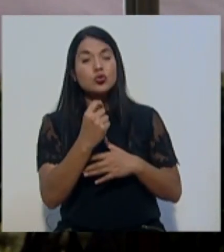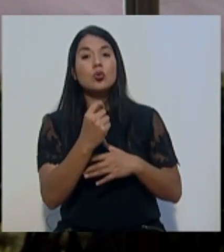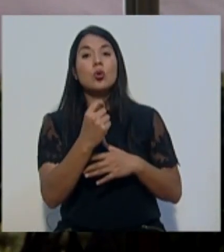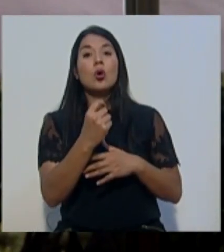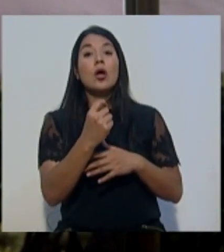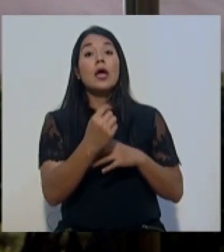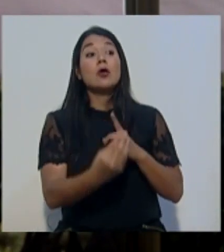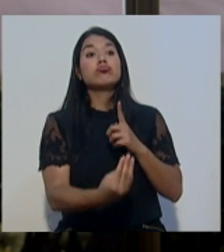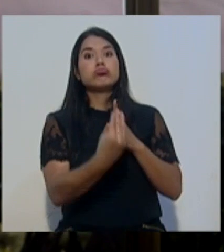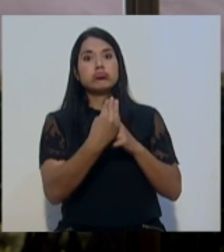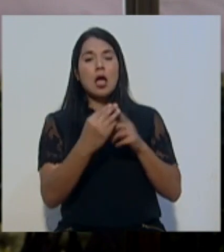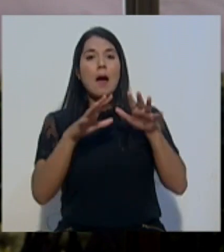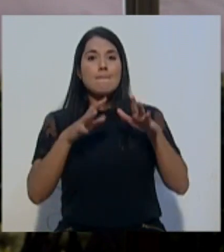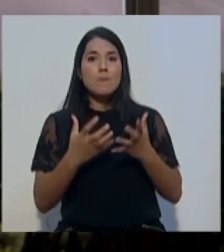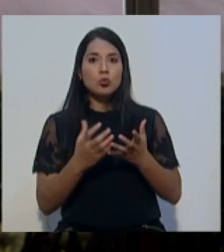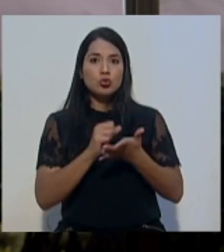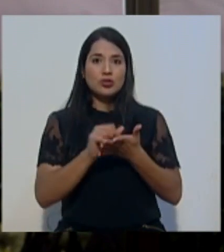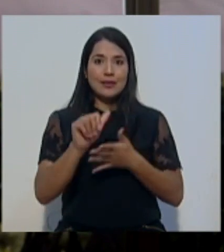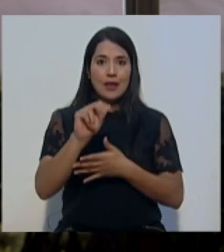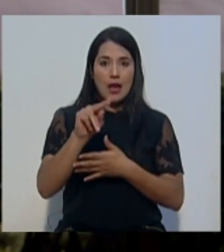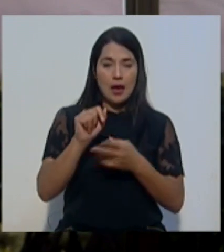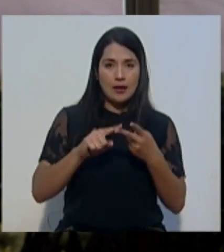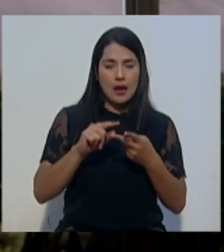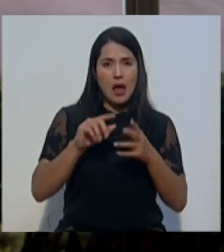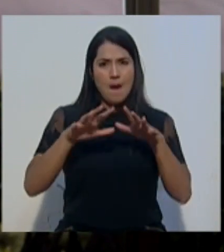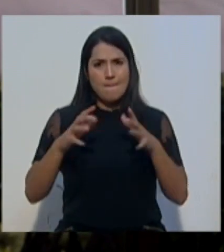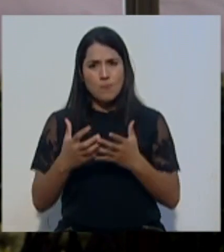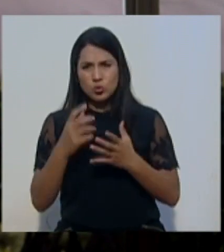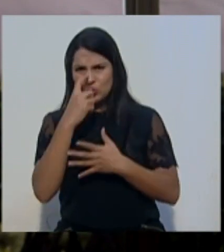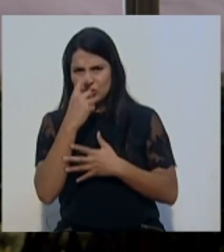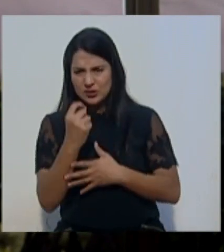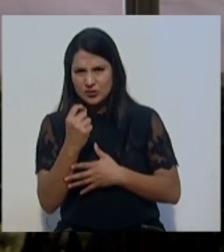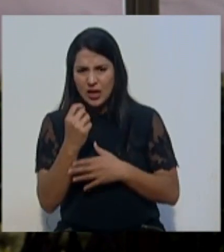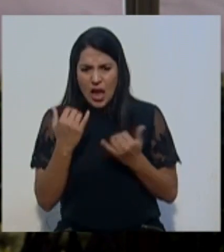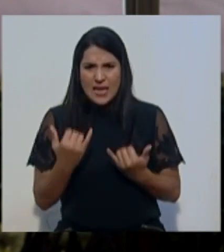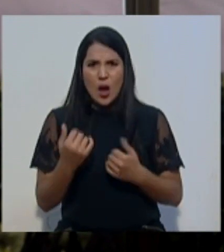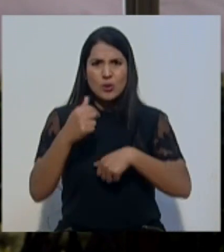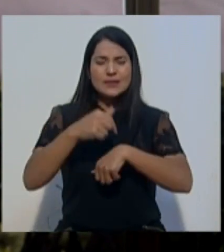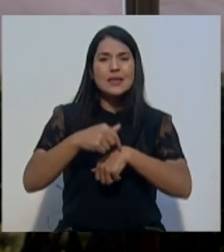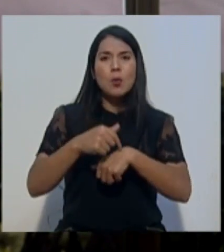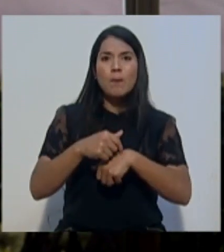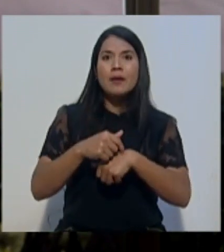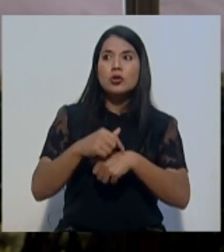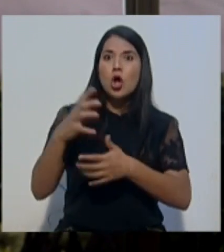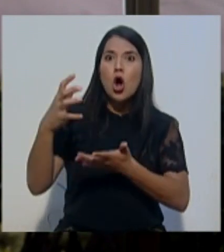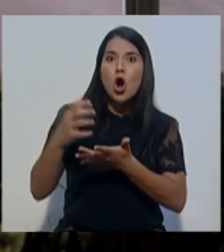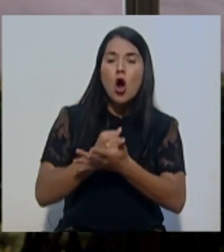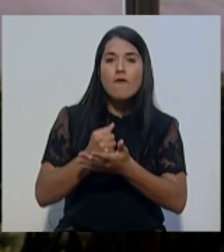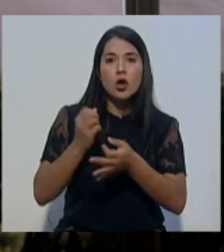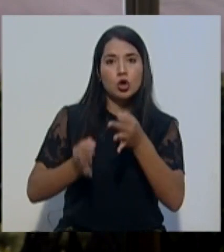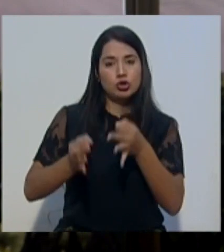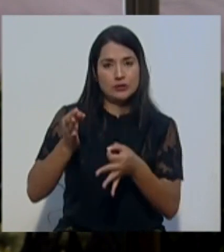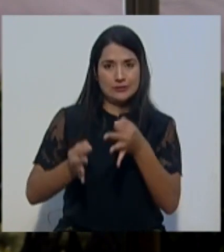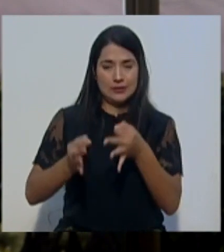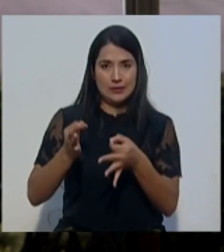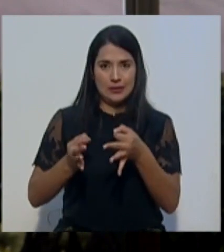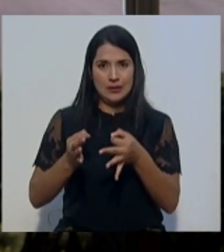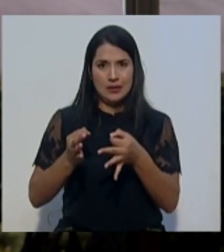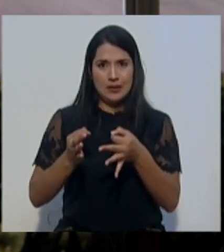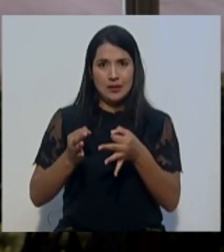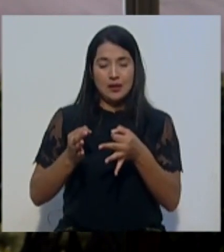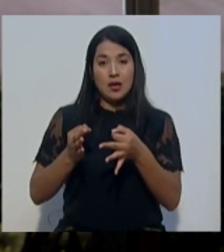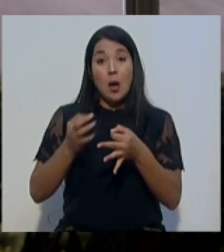Santana, a Mundo Escazú, que han recibido algunos cobros judiciales en este momento de pandemia, ya que por